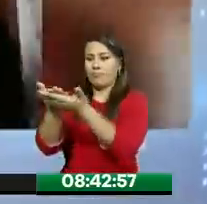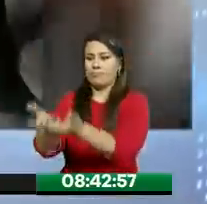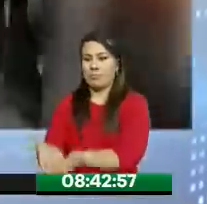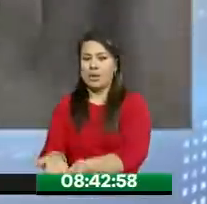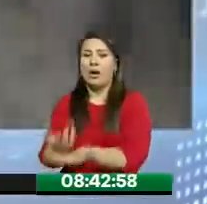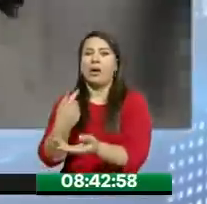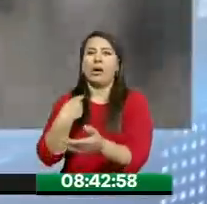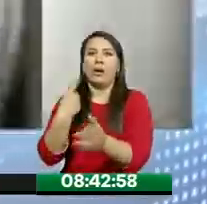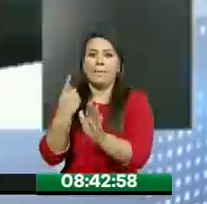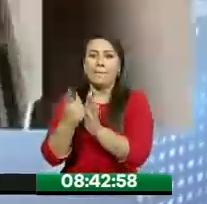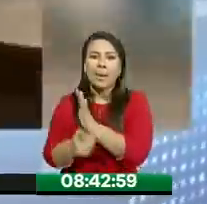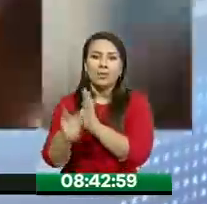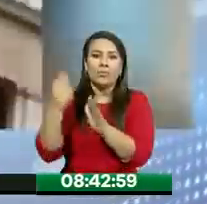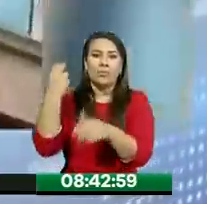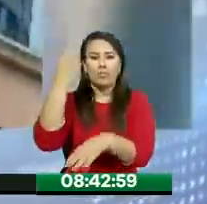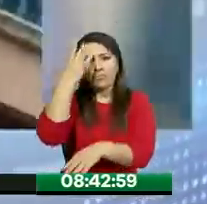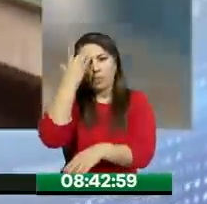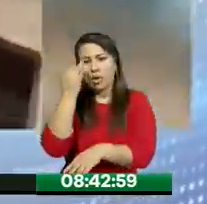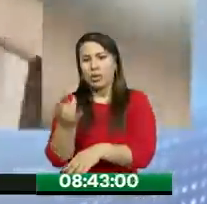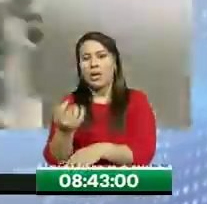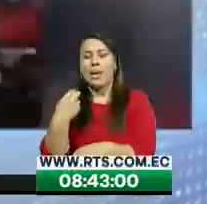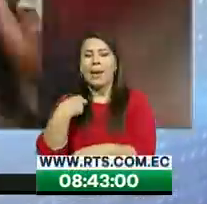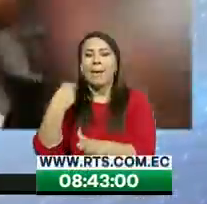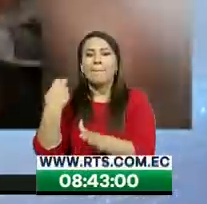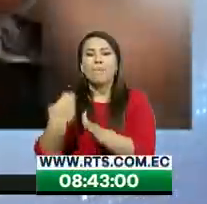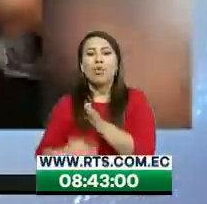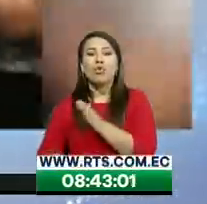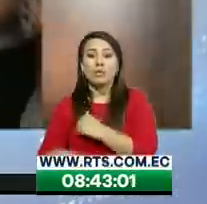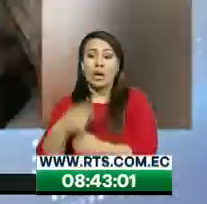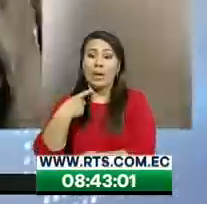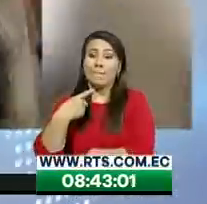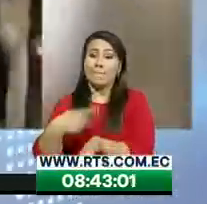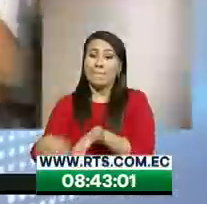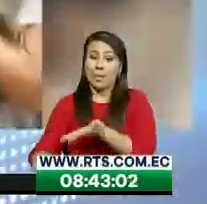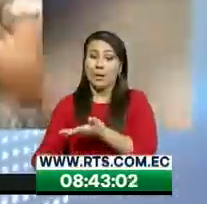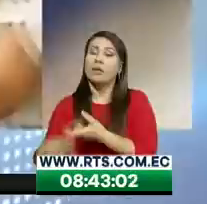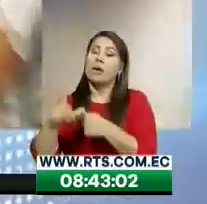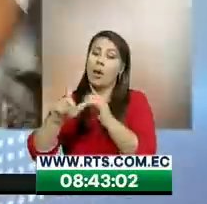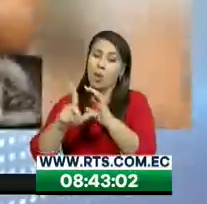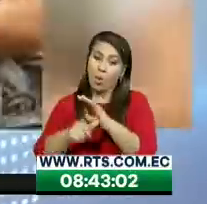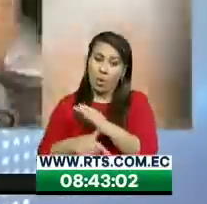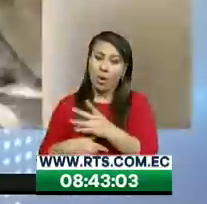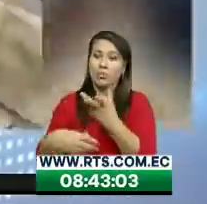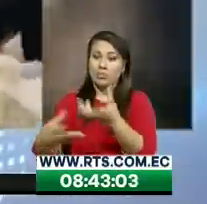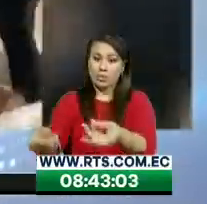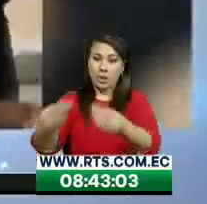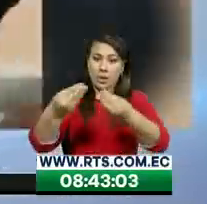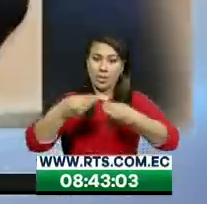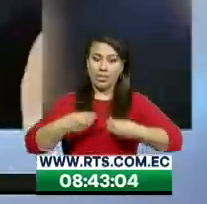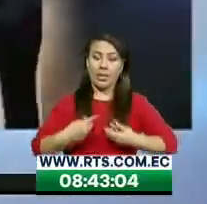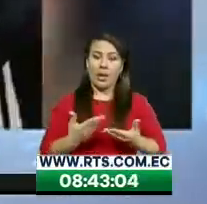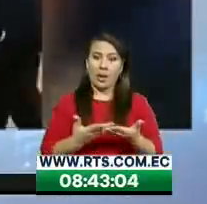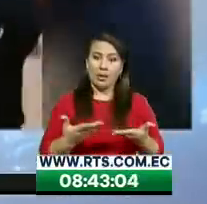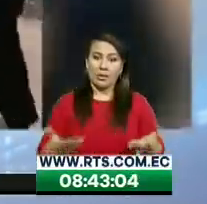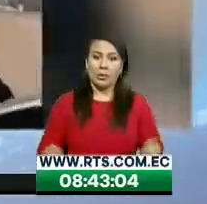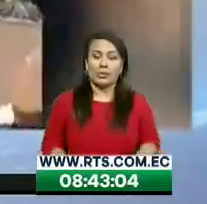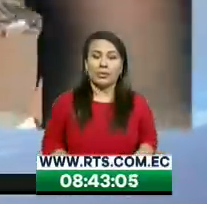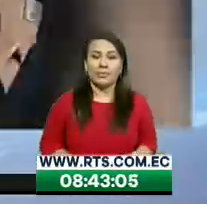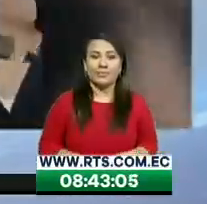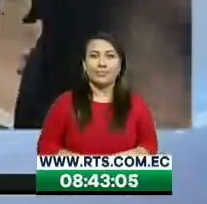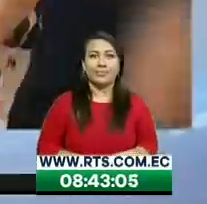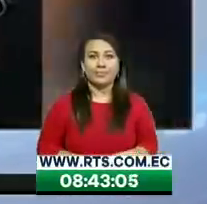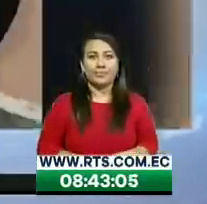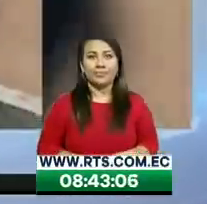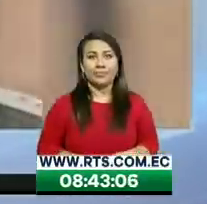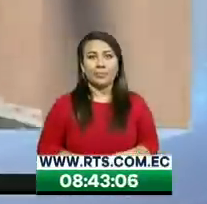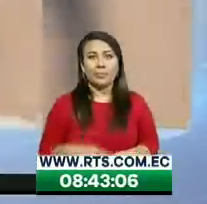José Luis, buenos días. Gracias, Charlie, por tu informe, y precisamente es lo que queremos, que haya controles, que haya operativos,